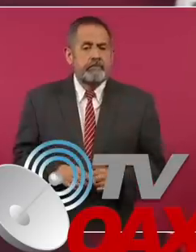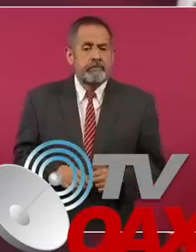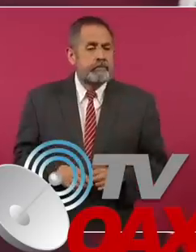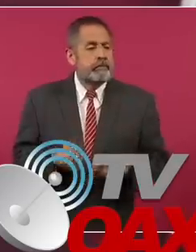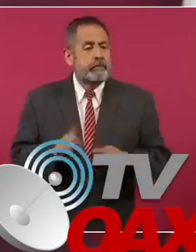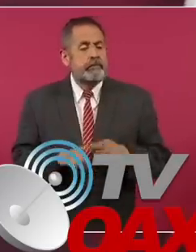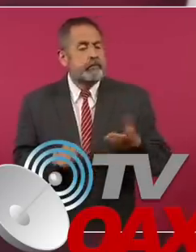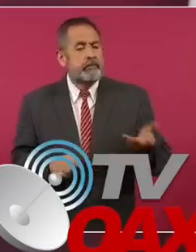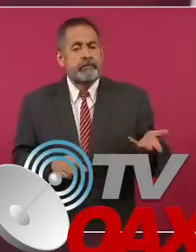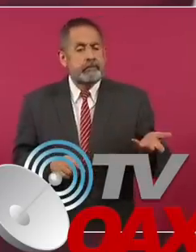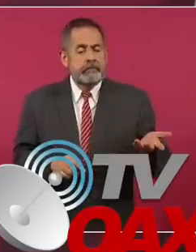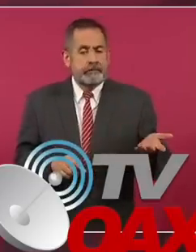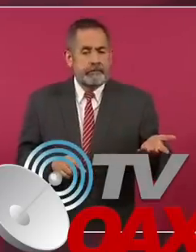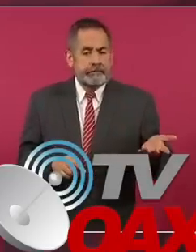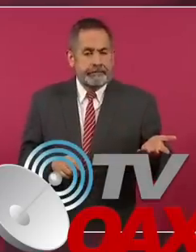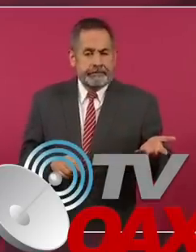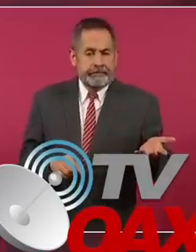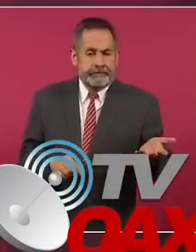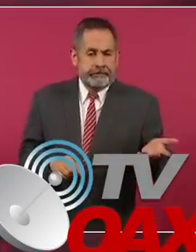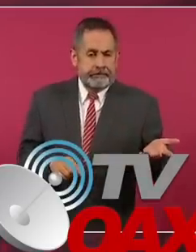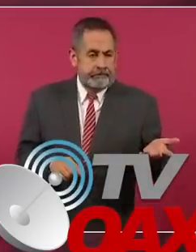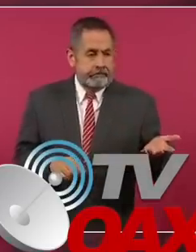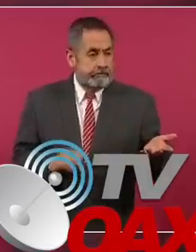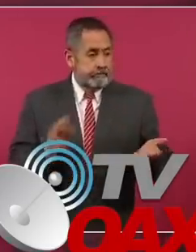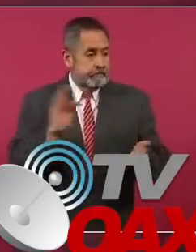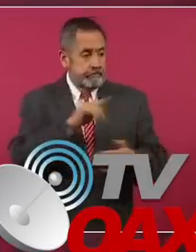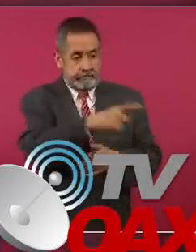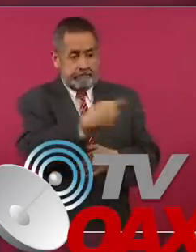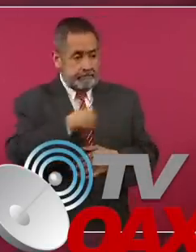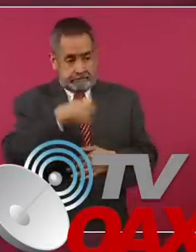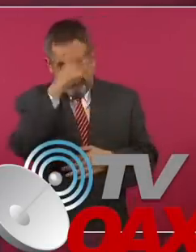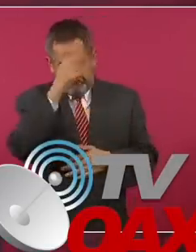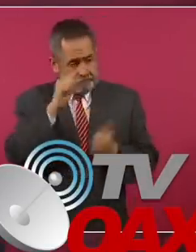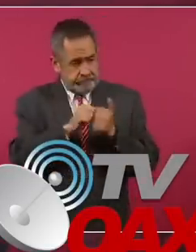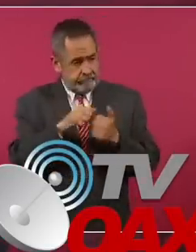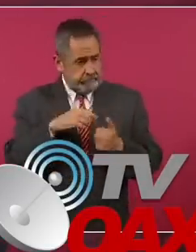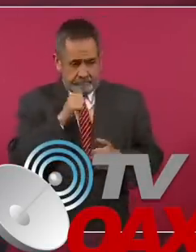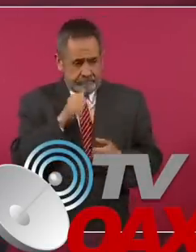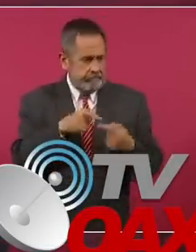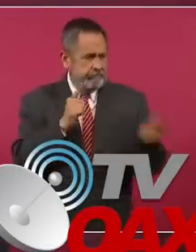quienes no están de acuerdo con nosotros. Ojalá